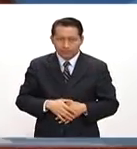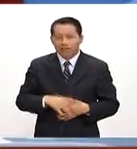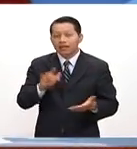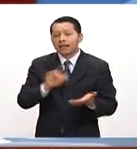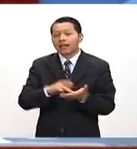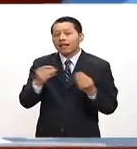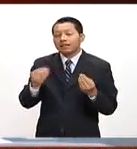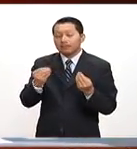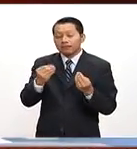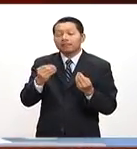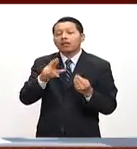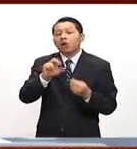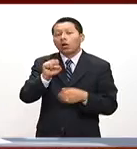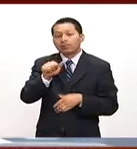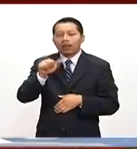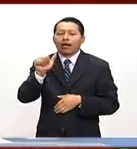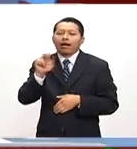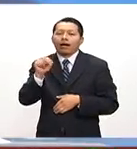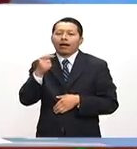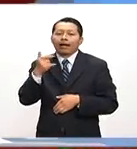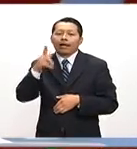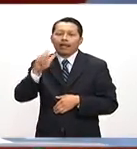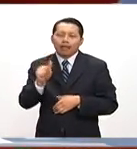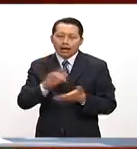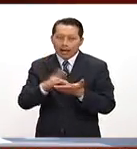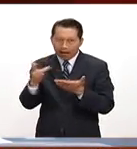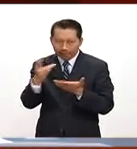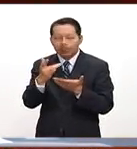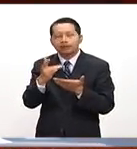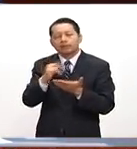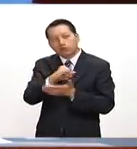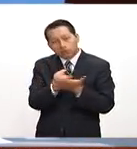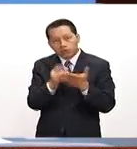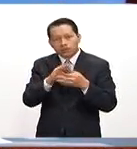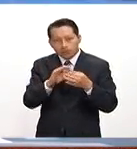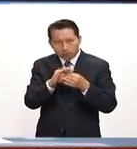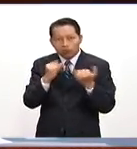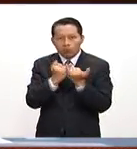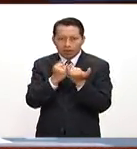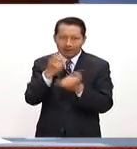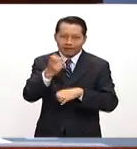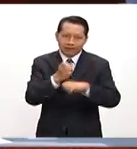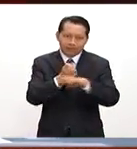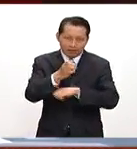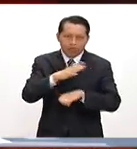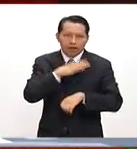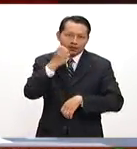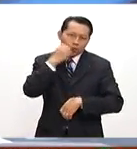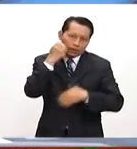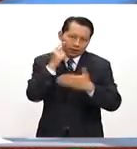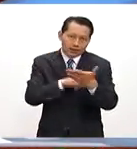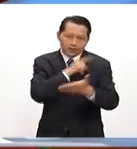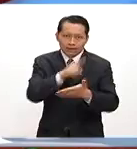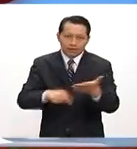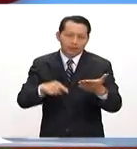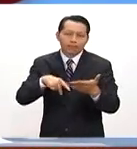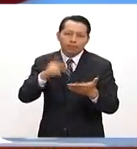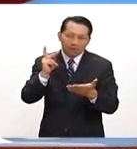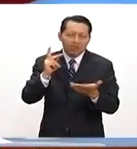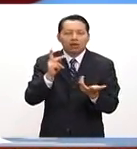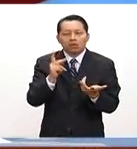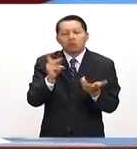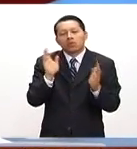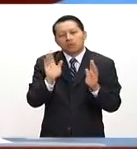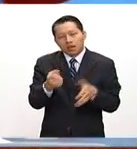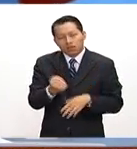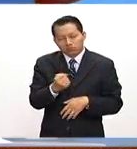Roja Angélica Fimbres, gracias por tu reporte. Se suspenden las clases en este estado, pero afortunadamente ya la tormenta tropical ya